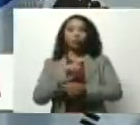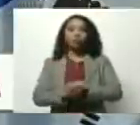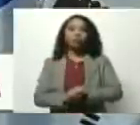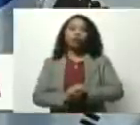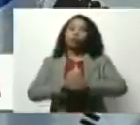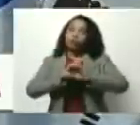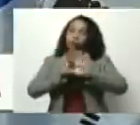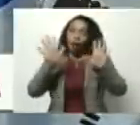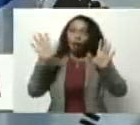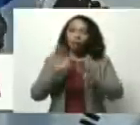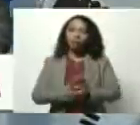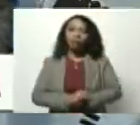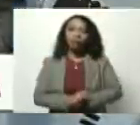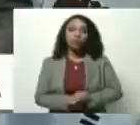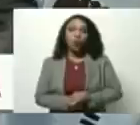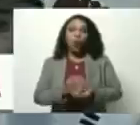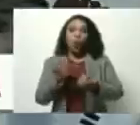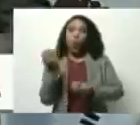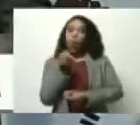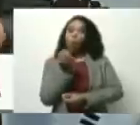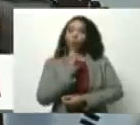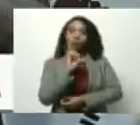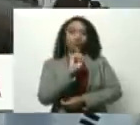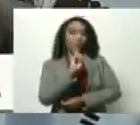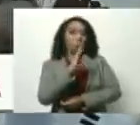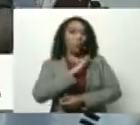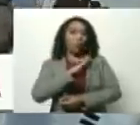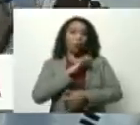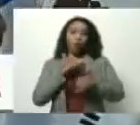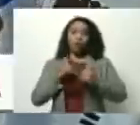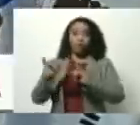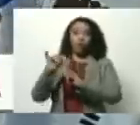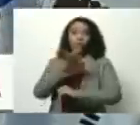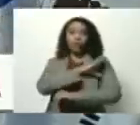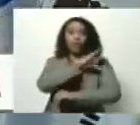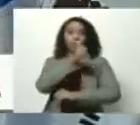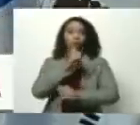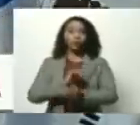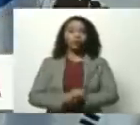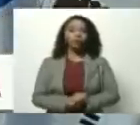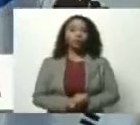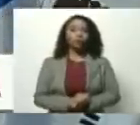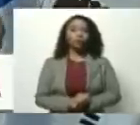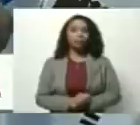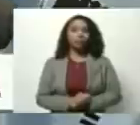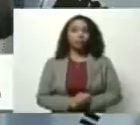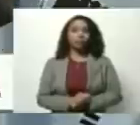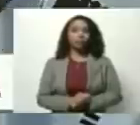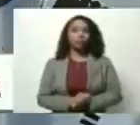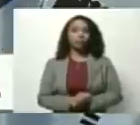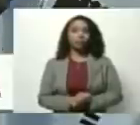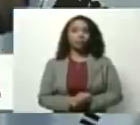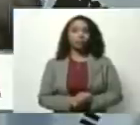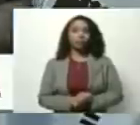Claro, como no es hijo del rector de